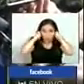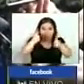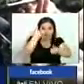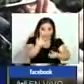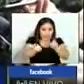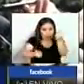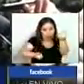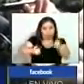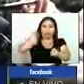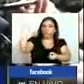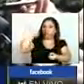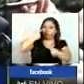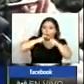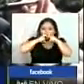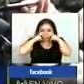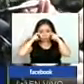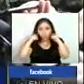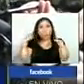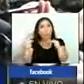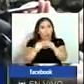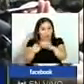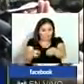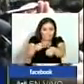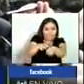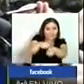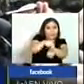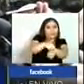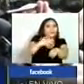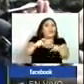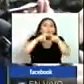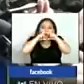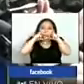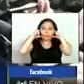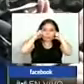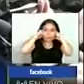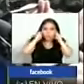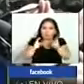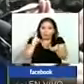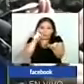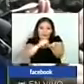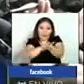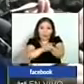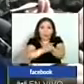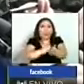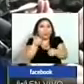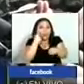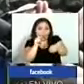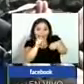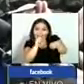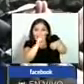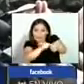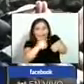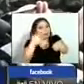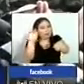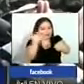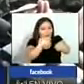motoristas. Los usuarios también tienen que usar mascarilla. Alcohol gel que va a estar en cada una de las unidades.